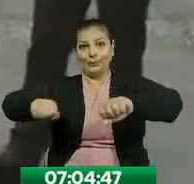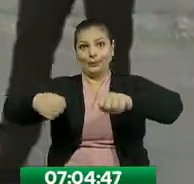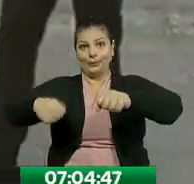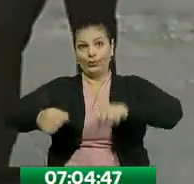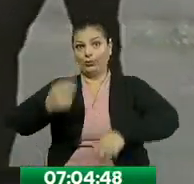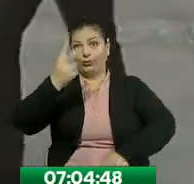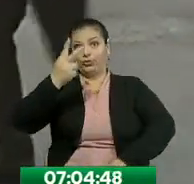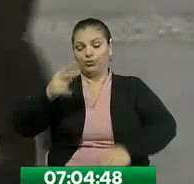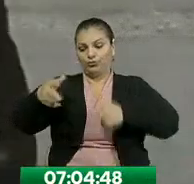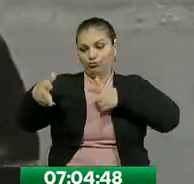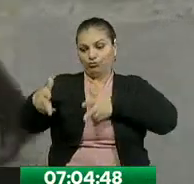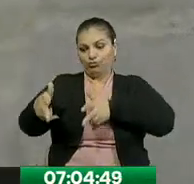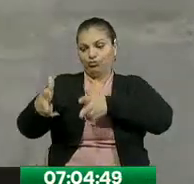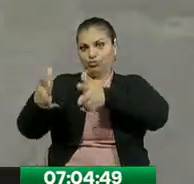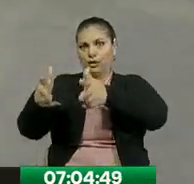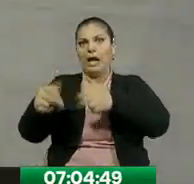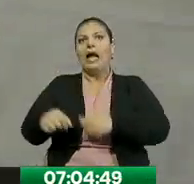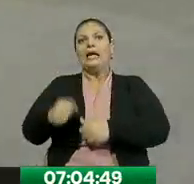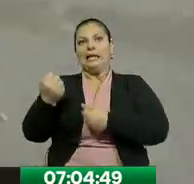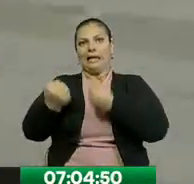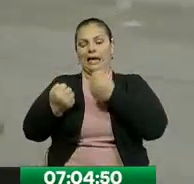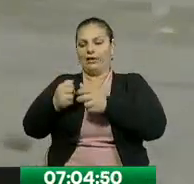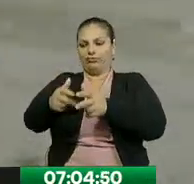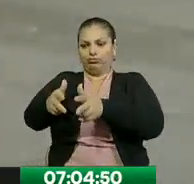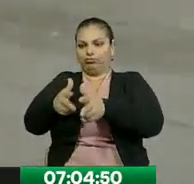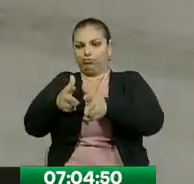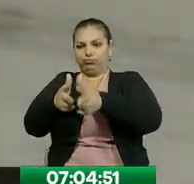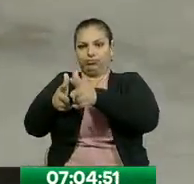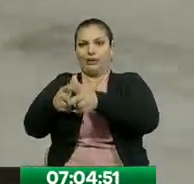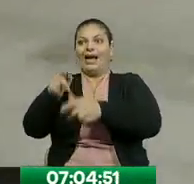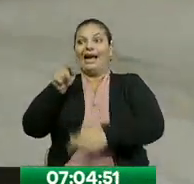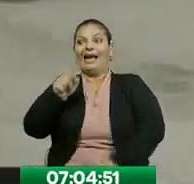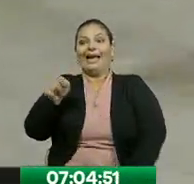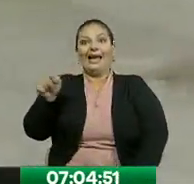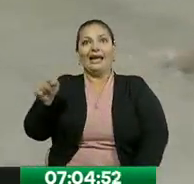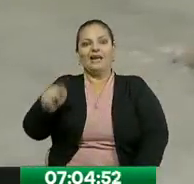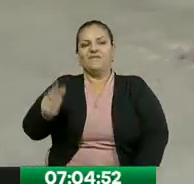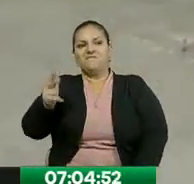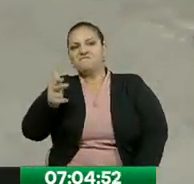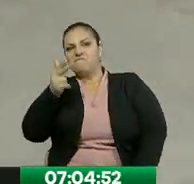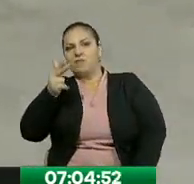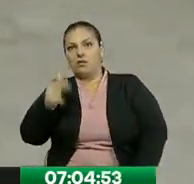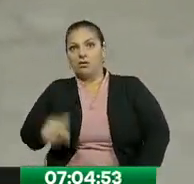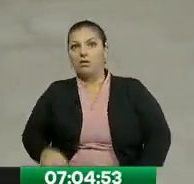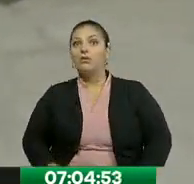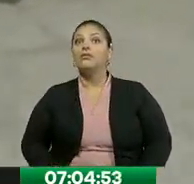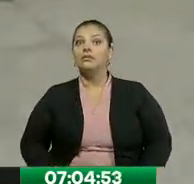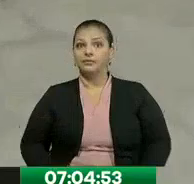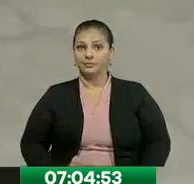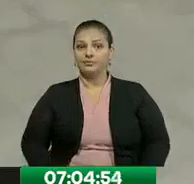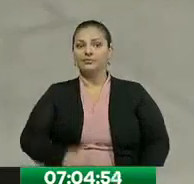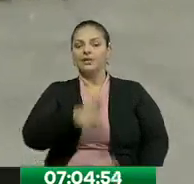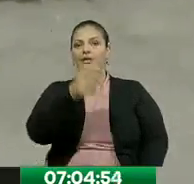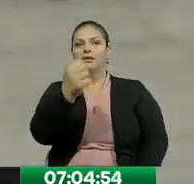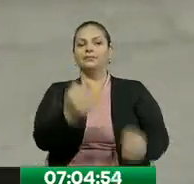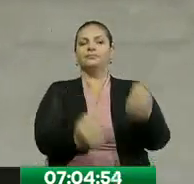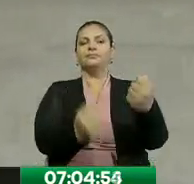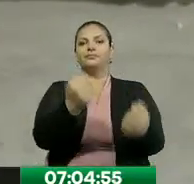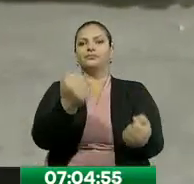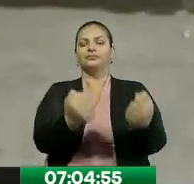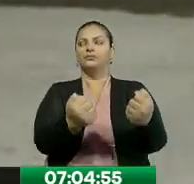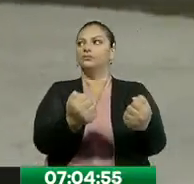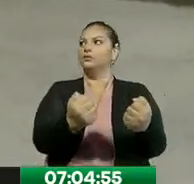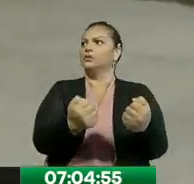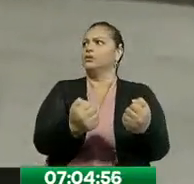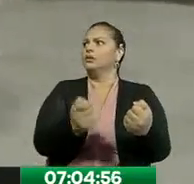carro. Y el conductor, al darse cuenta que asesinan a los dos ocupantes de la parte de atrás y queda algo herido